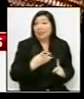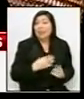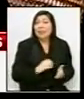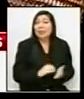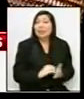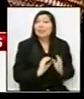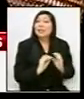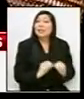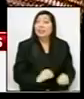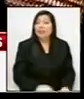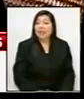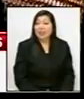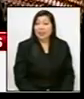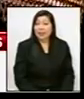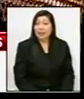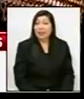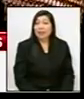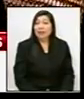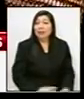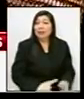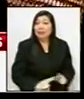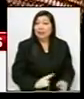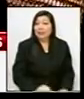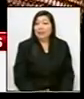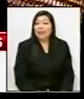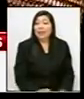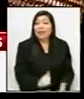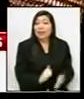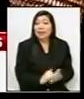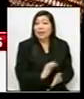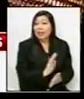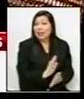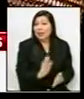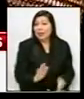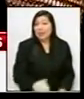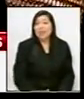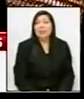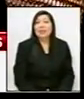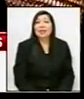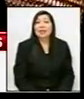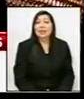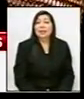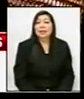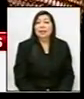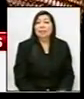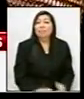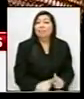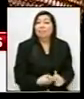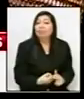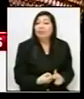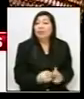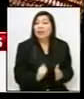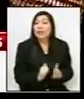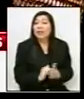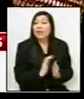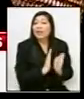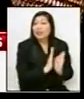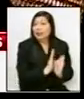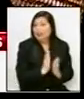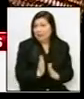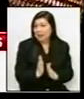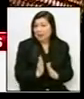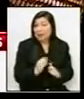dictado las referencias a que ellos eran el indicio de que ellos se